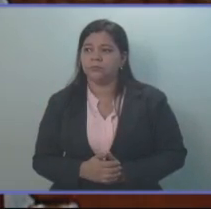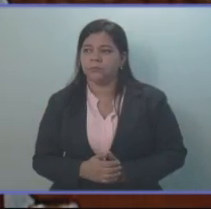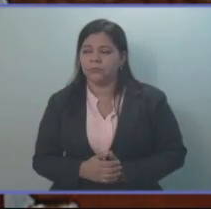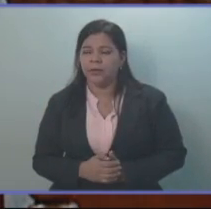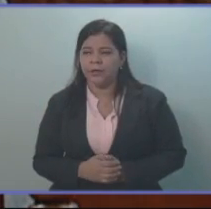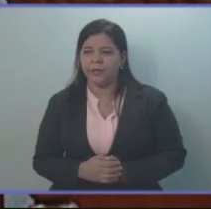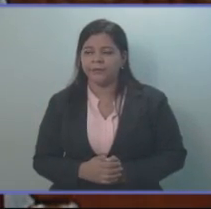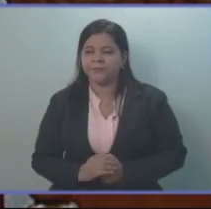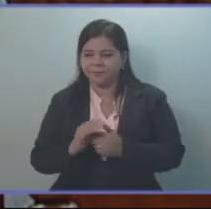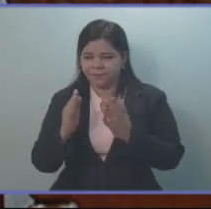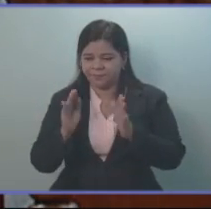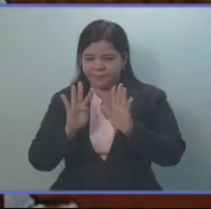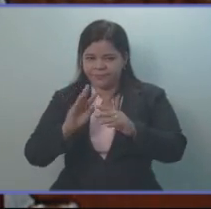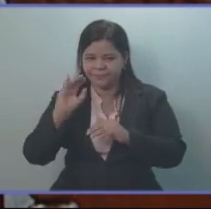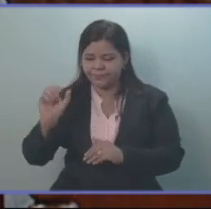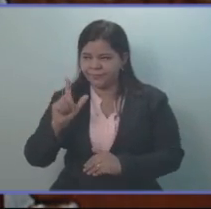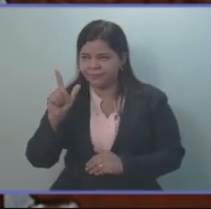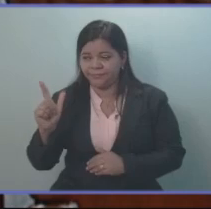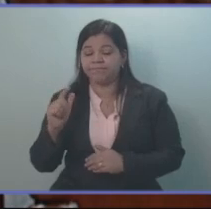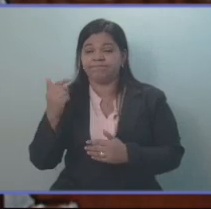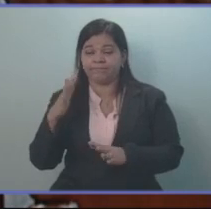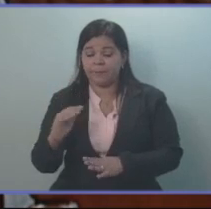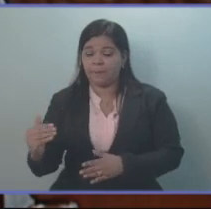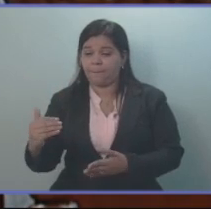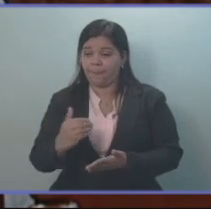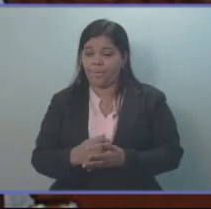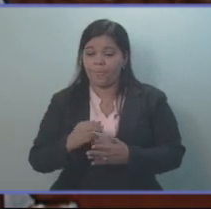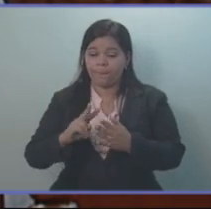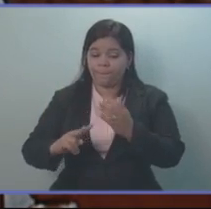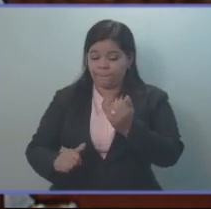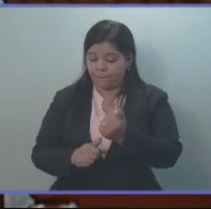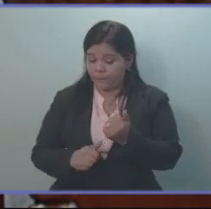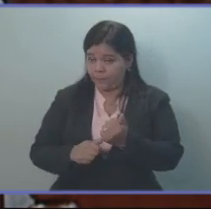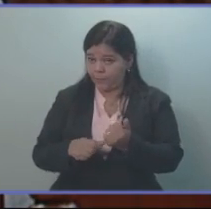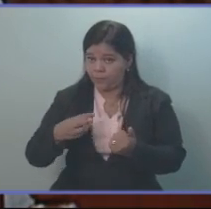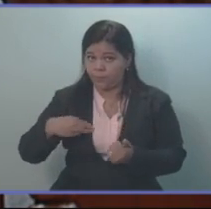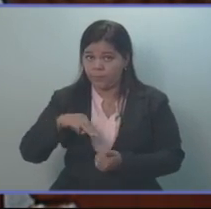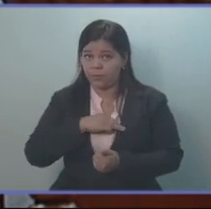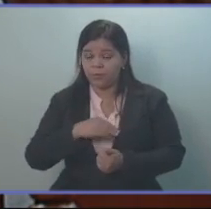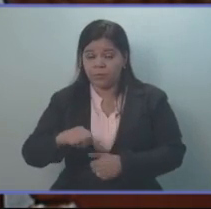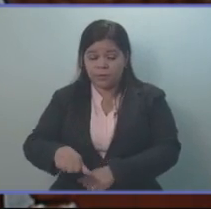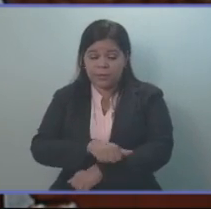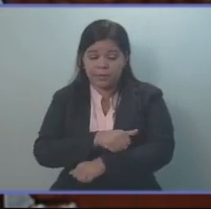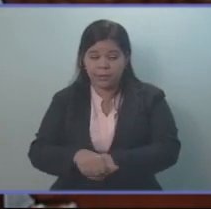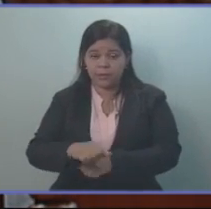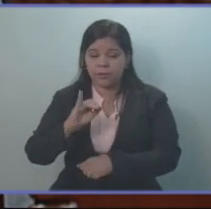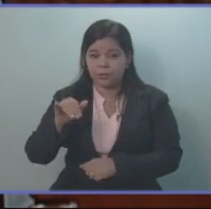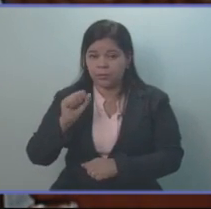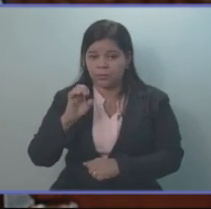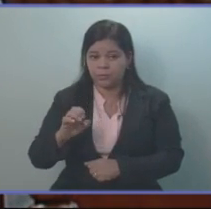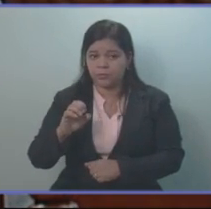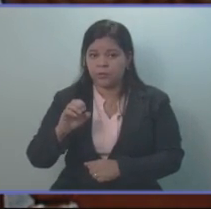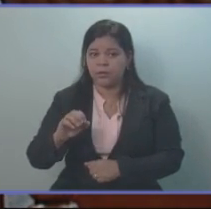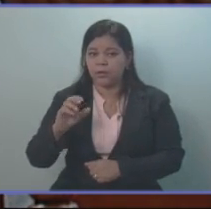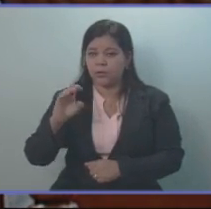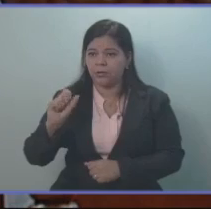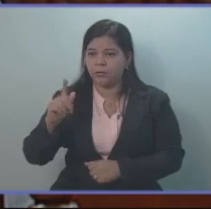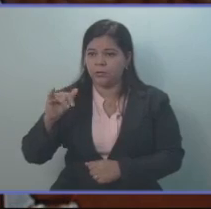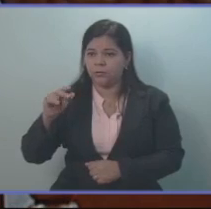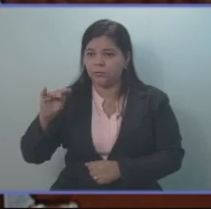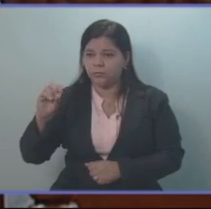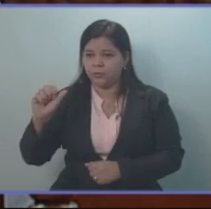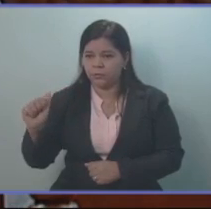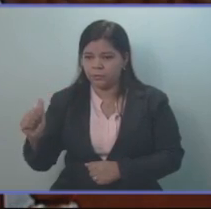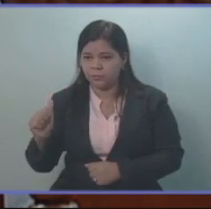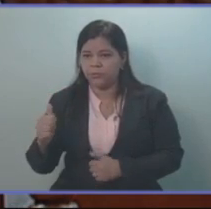Con fecha 9 de julio se recibió al viceministro de Vivienda, arquitecto José Roberto Gómez Espinosa, conjuntamente con